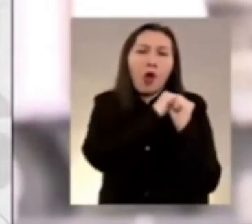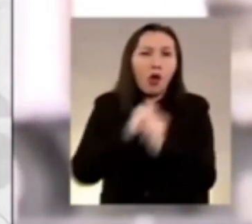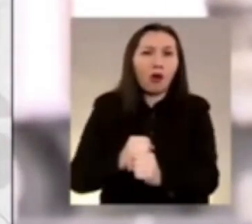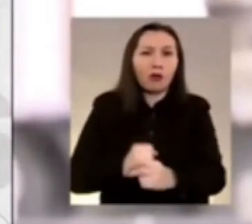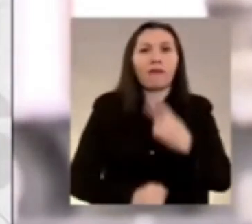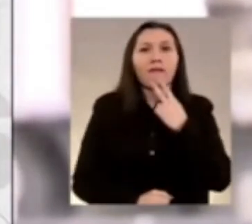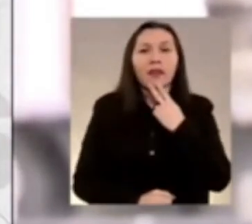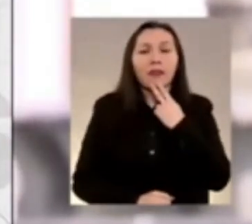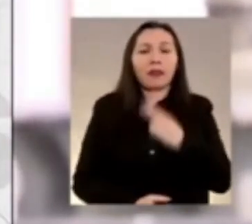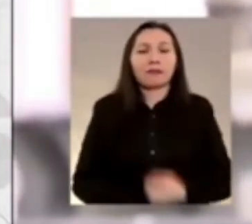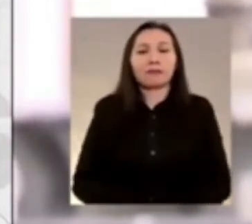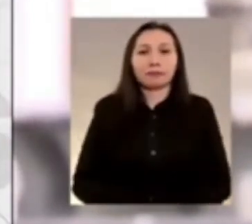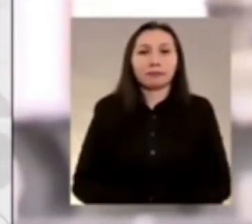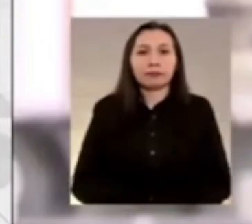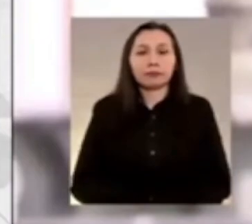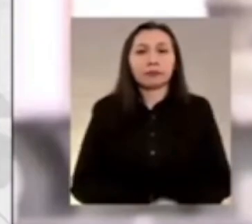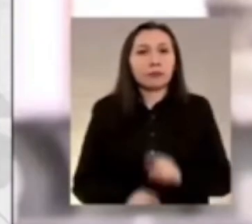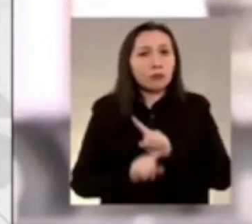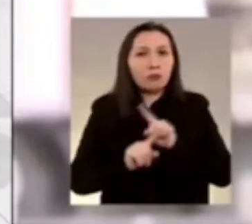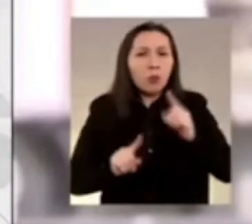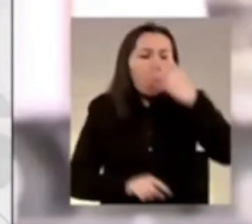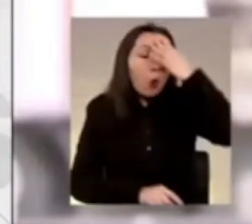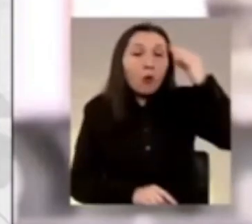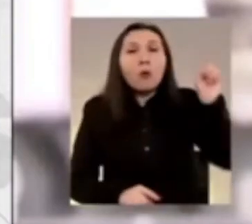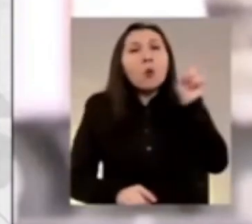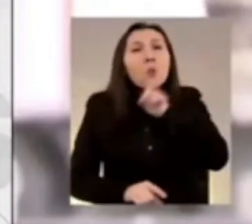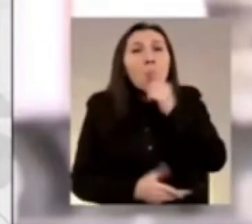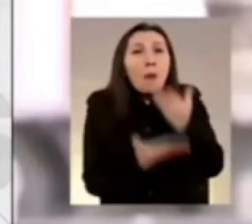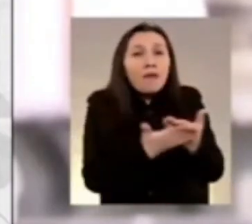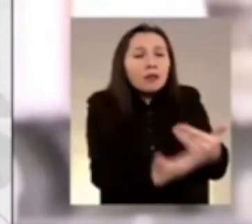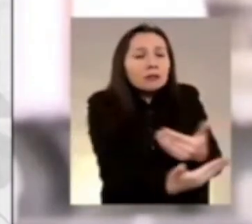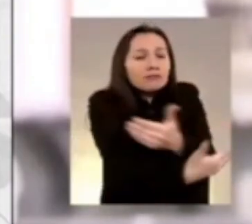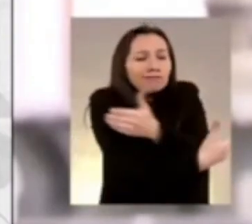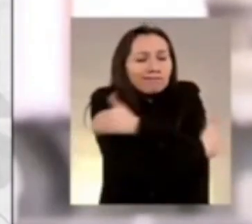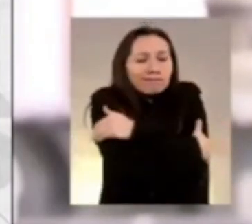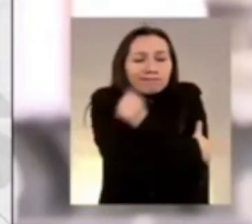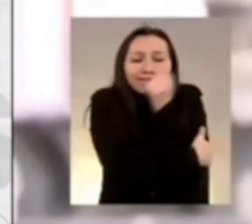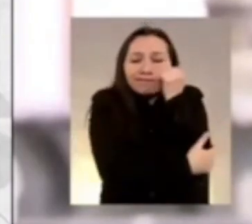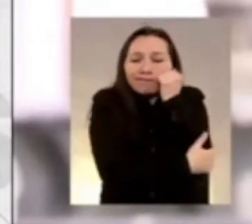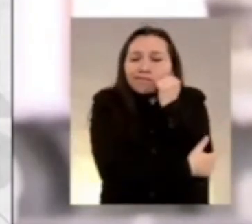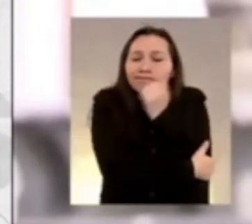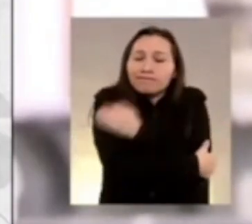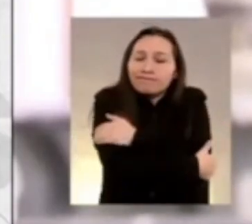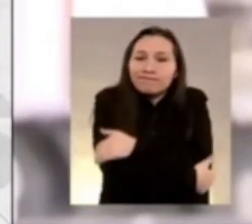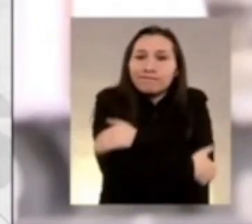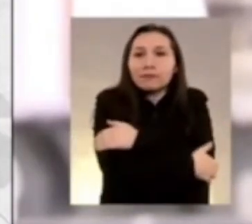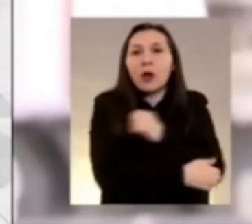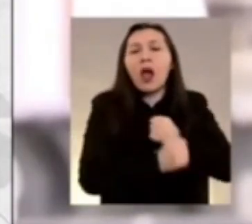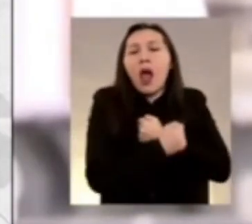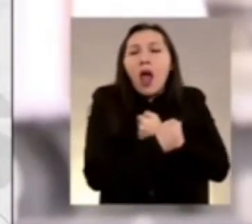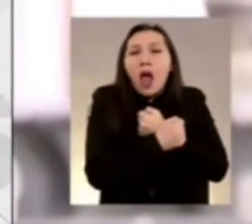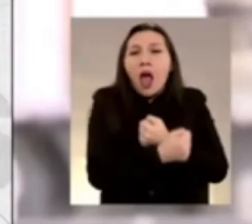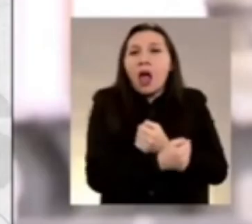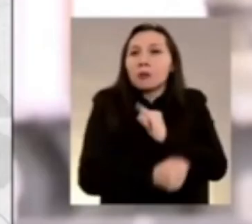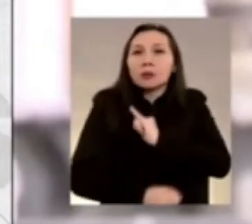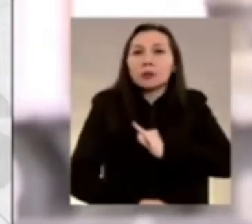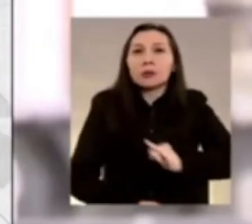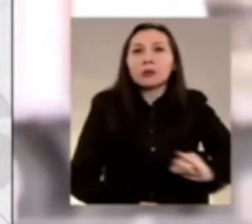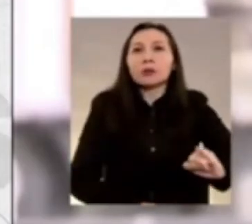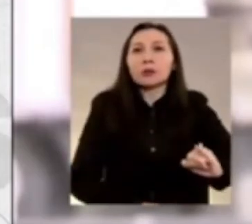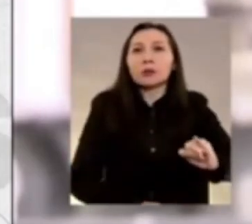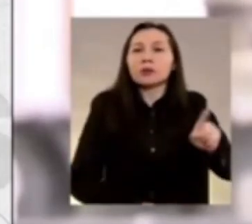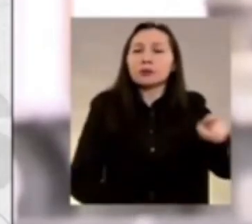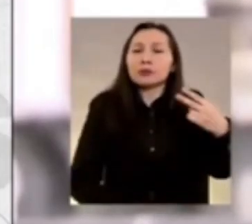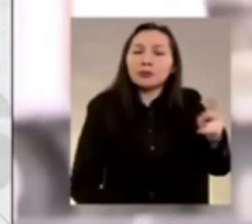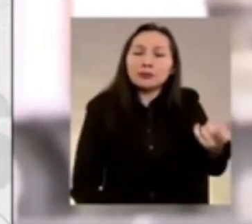vida. No olvido su último abrazo, su calidez, su amor infinito, su